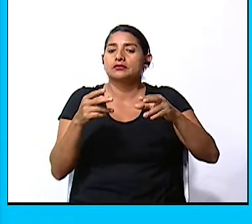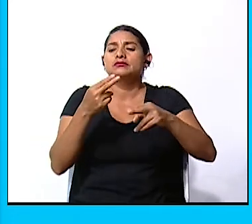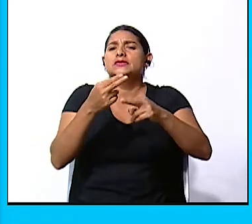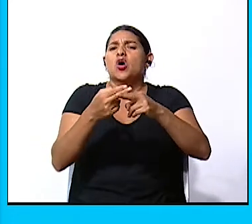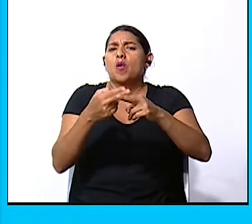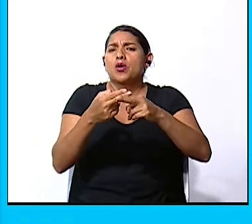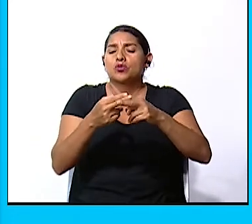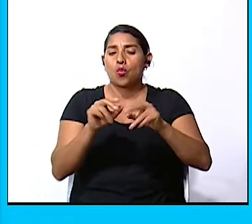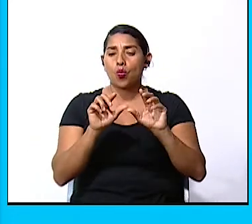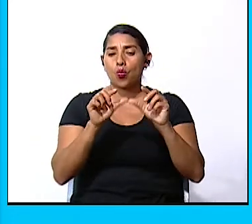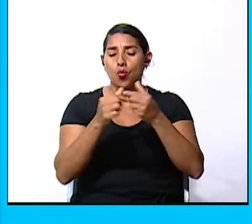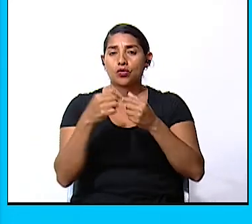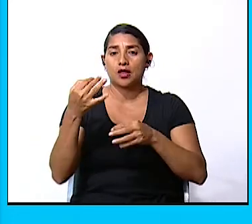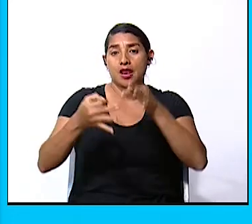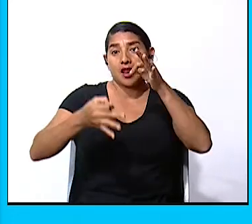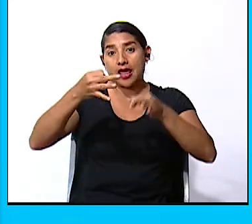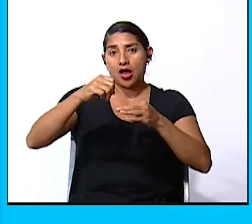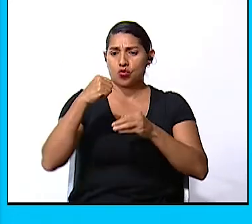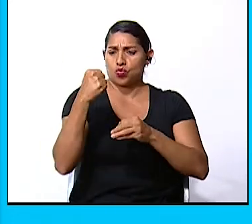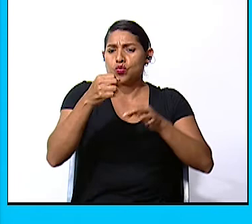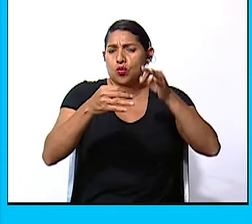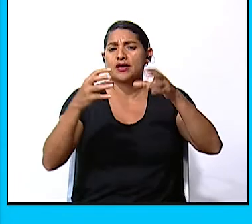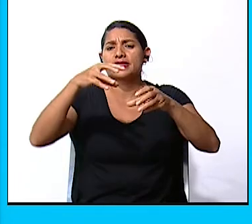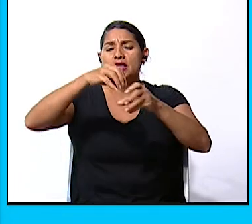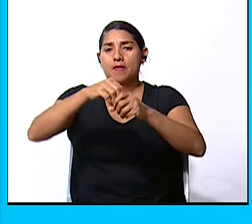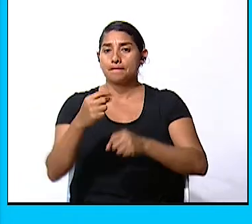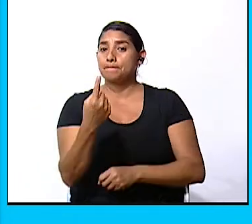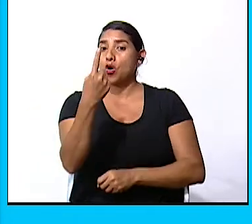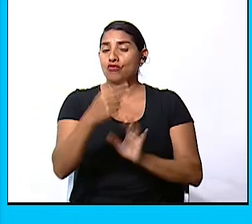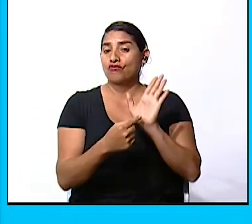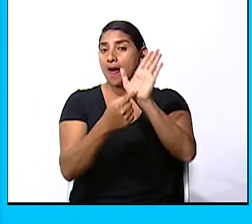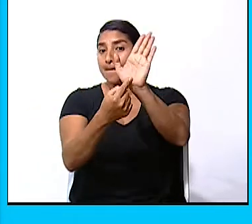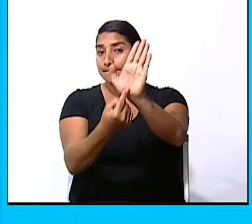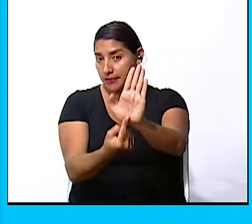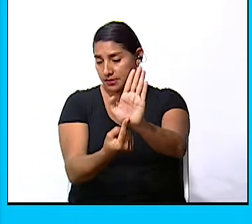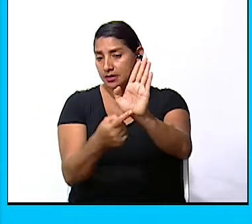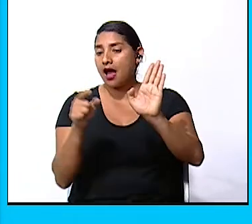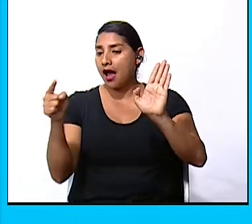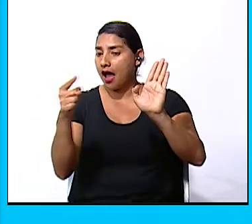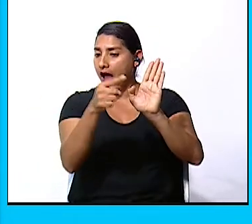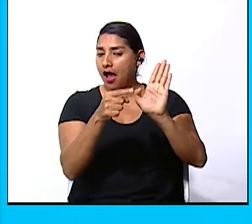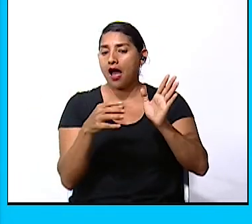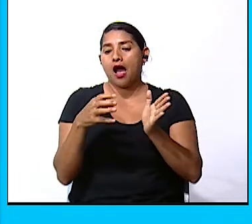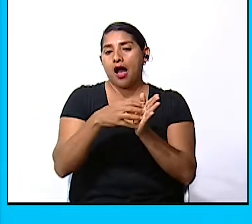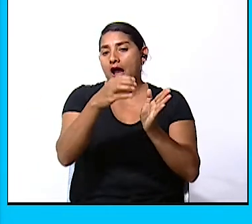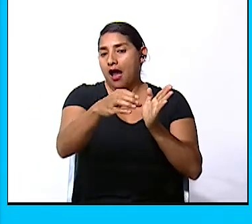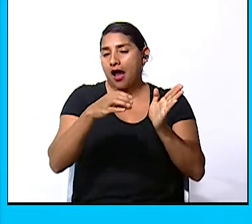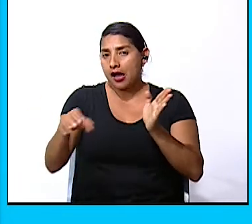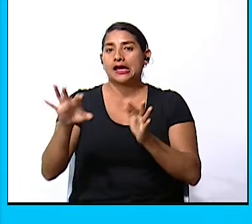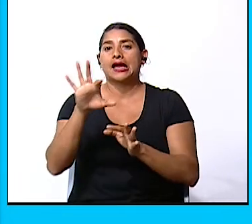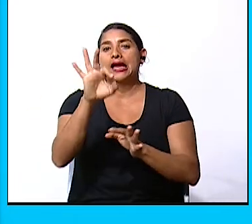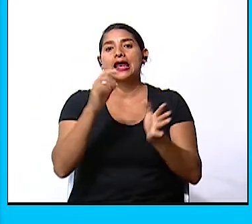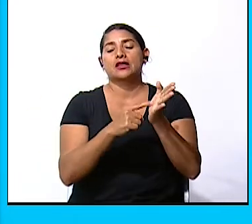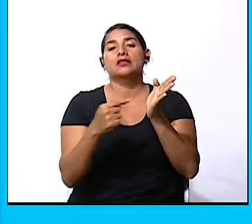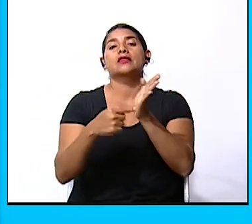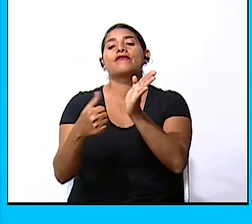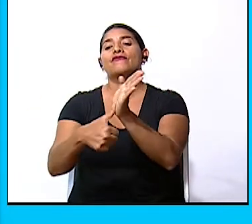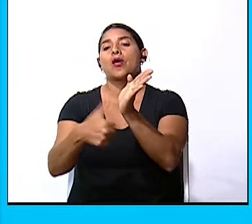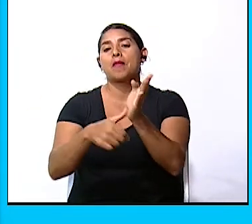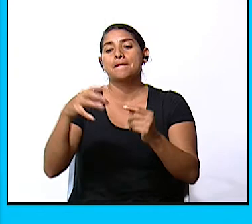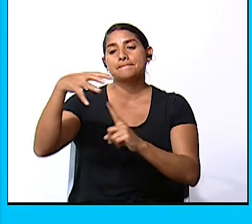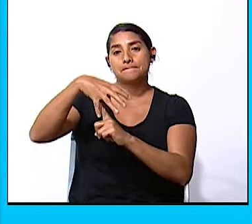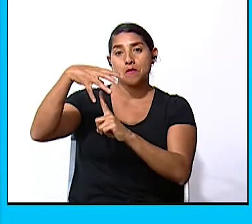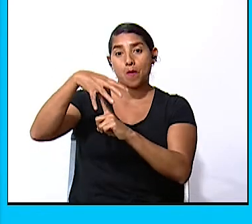encomendó a una junta de delegados que estuvo integrada por un representante de cada ayuntamiento y elegidos de forma